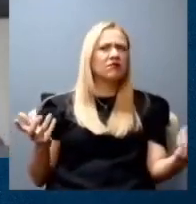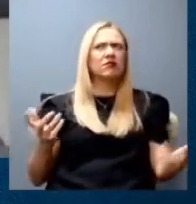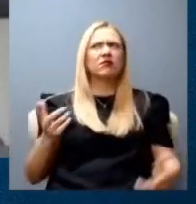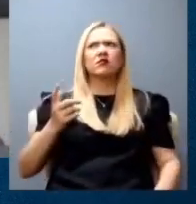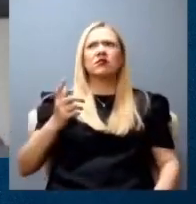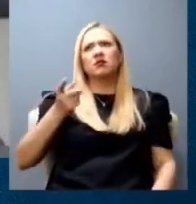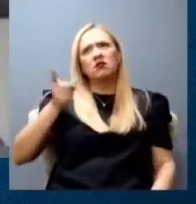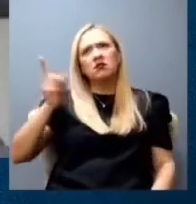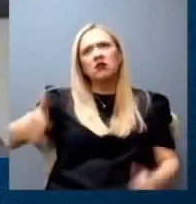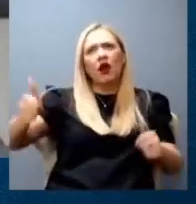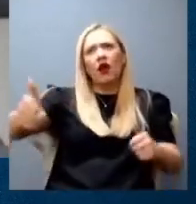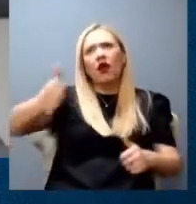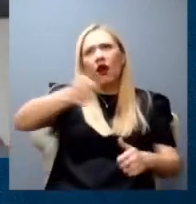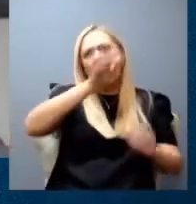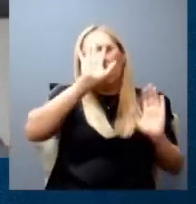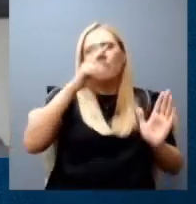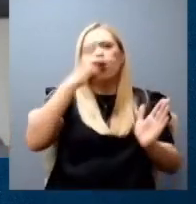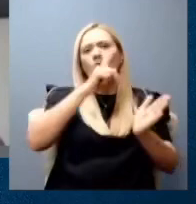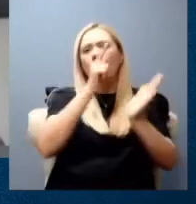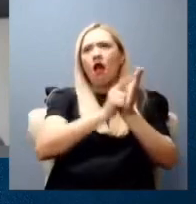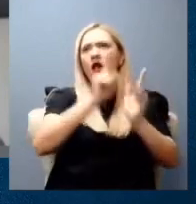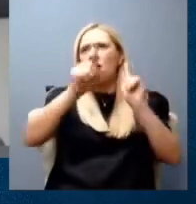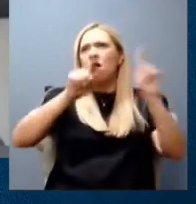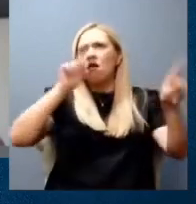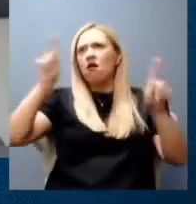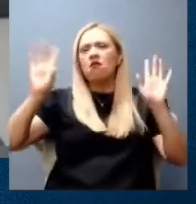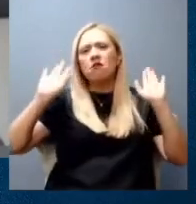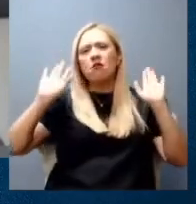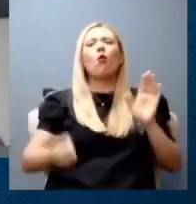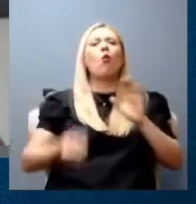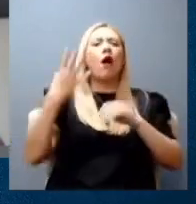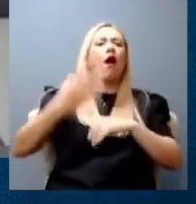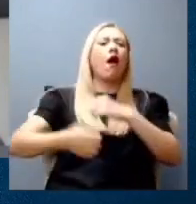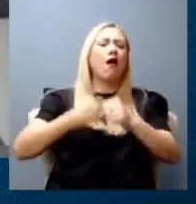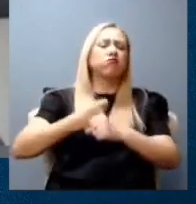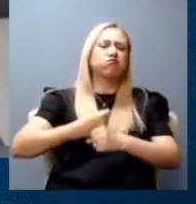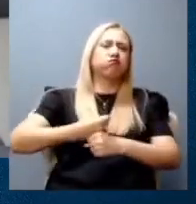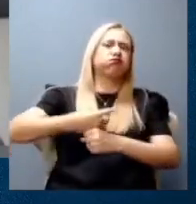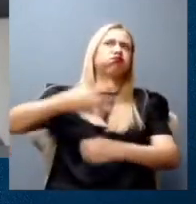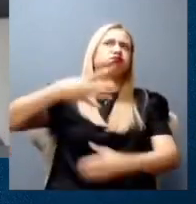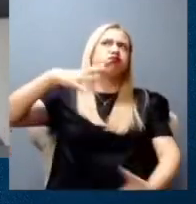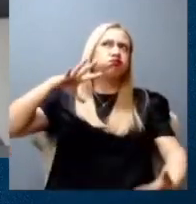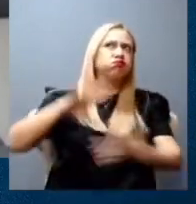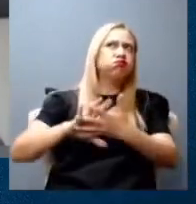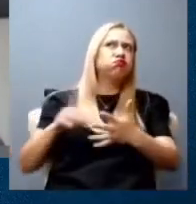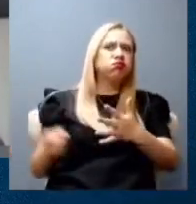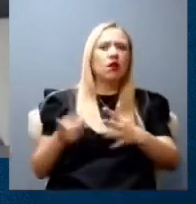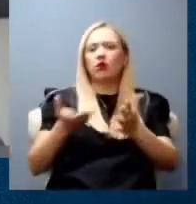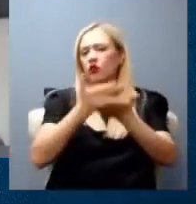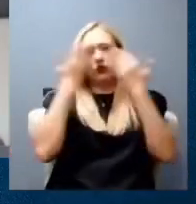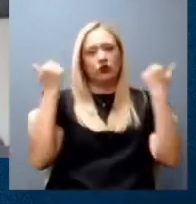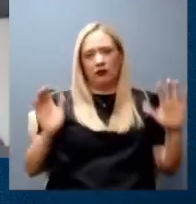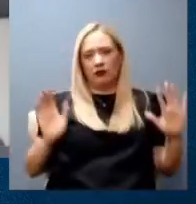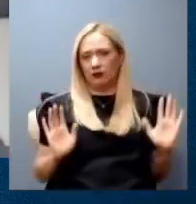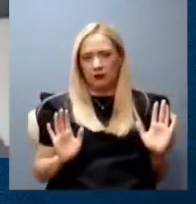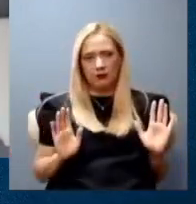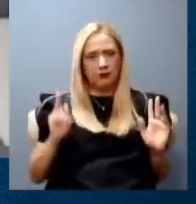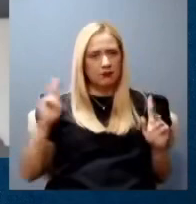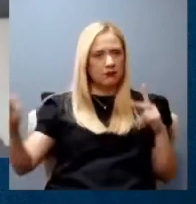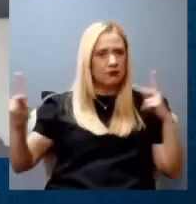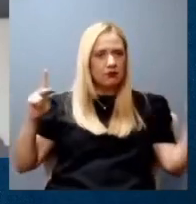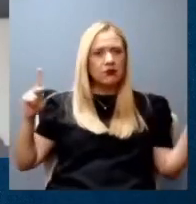de los distintos diseños, reconozcas también su responsabilidad. Y finalmente y rápidamente me hago referencia al derecho a